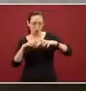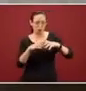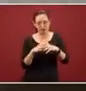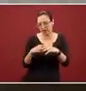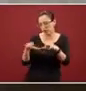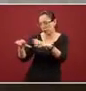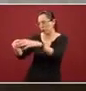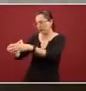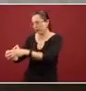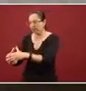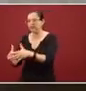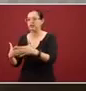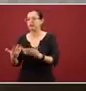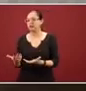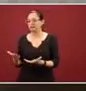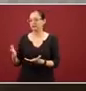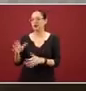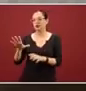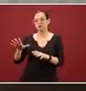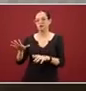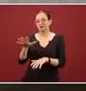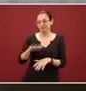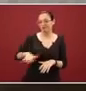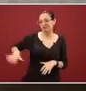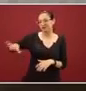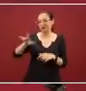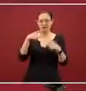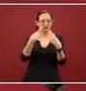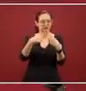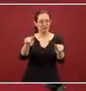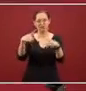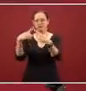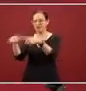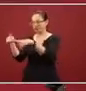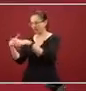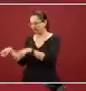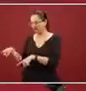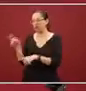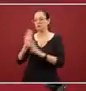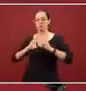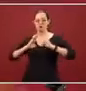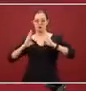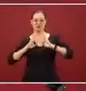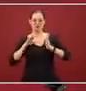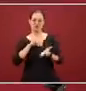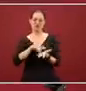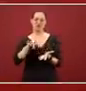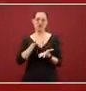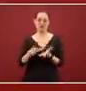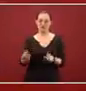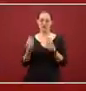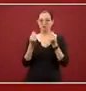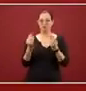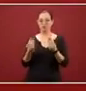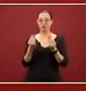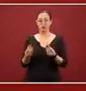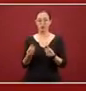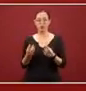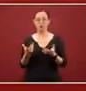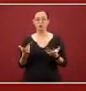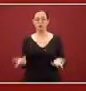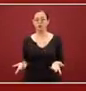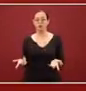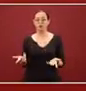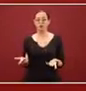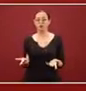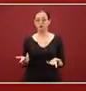asentamientos humanos que en las zonas rurales suelen ser dispersos. Y con eso estamos planeando, lo que decía el doctor Borja, no va a ocurrir